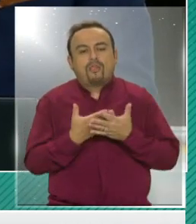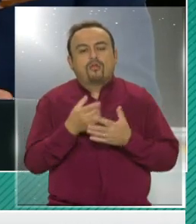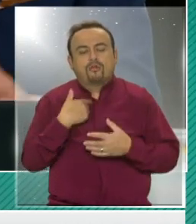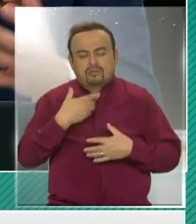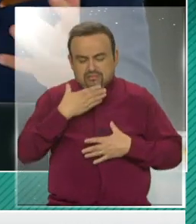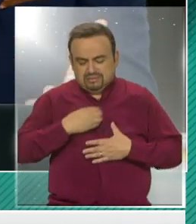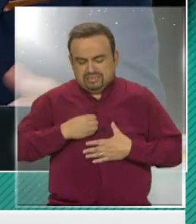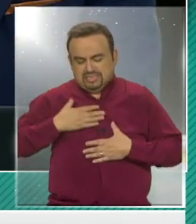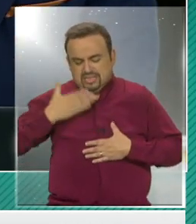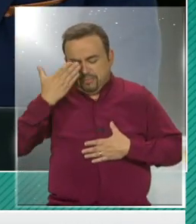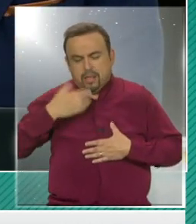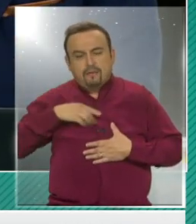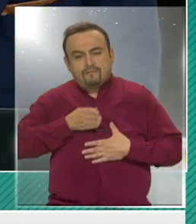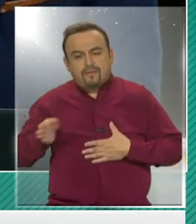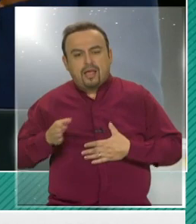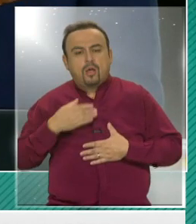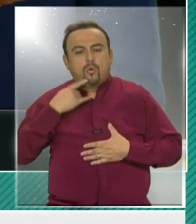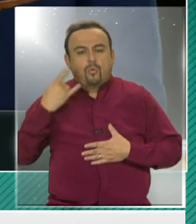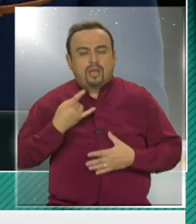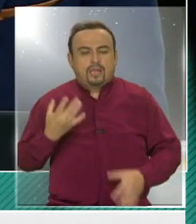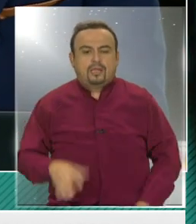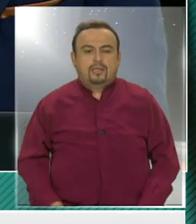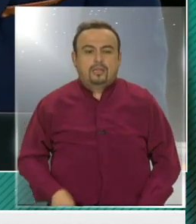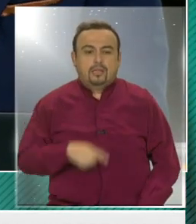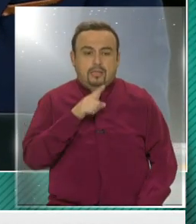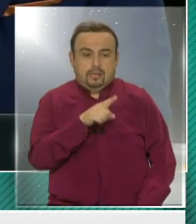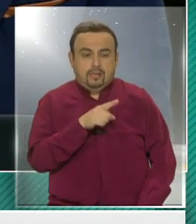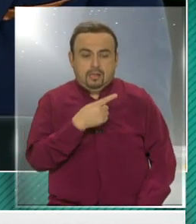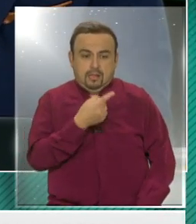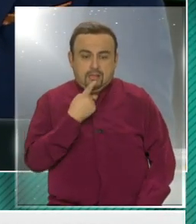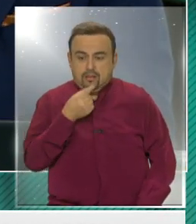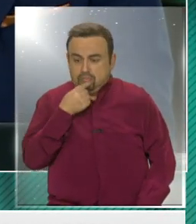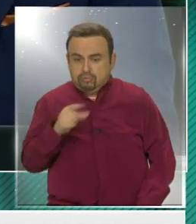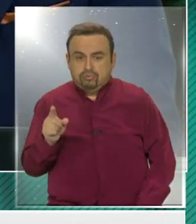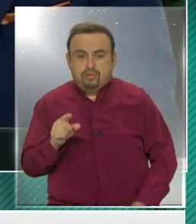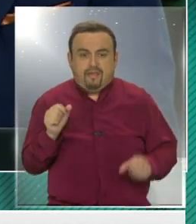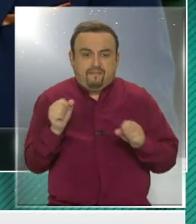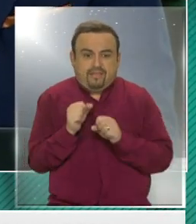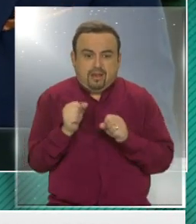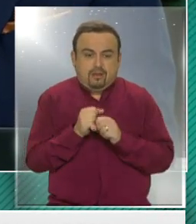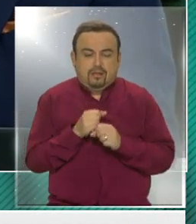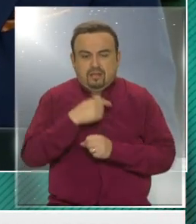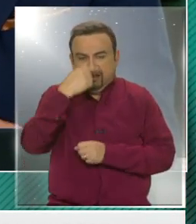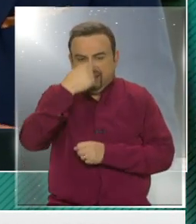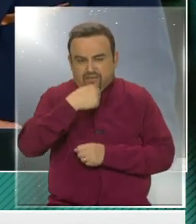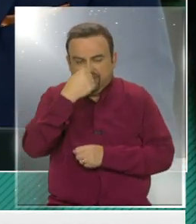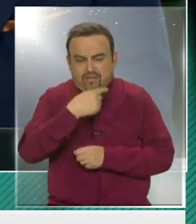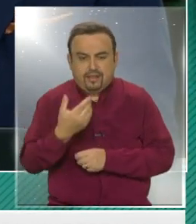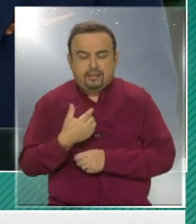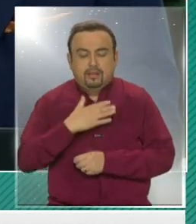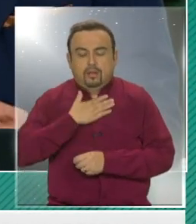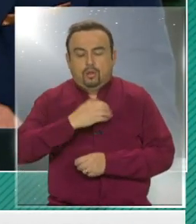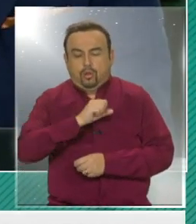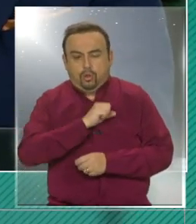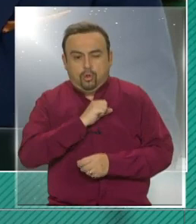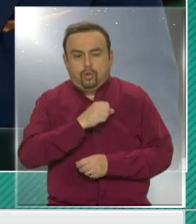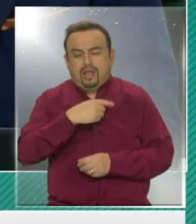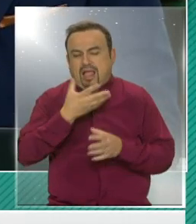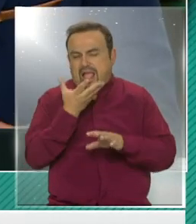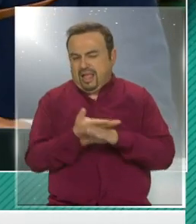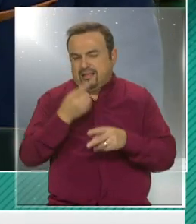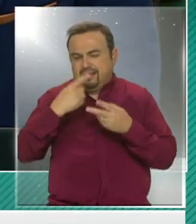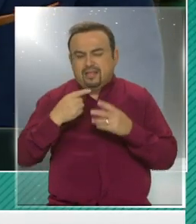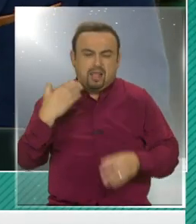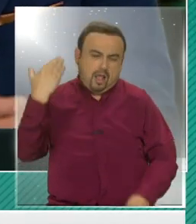cuando deben ir una urgencia porque bien lo marcaba a claudia viene la influenza en el sincicial hay resfríos y gripes